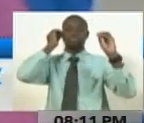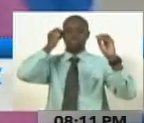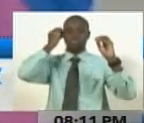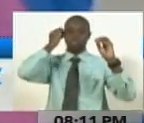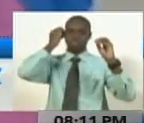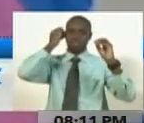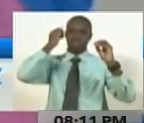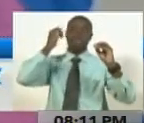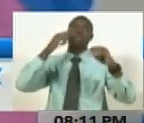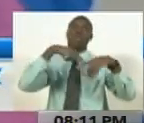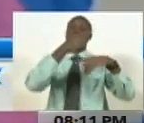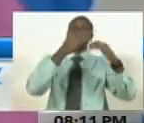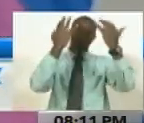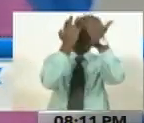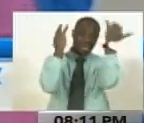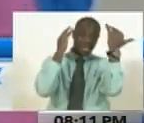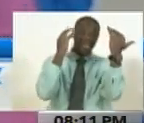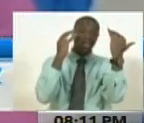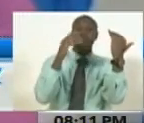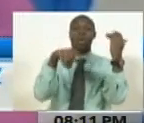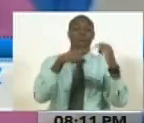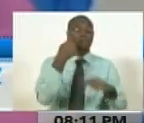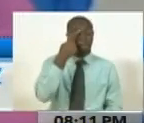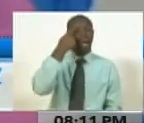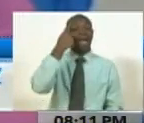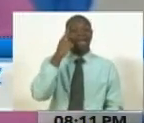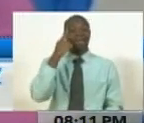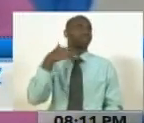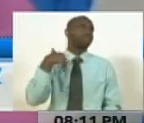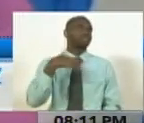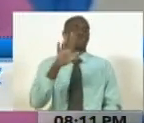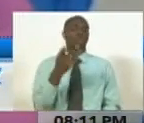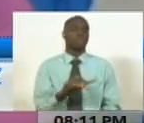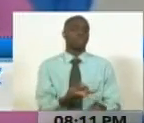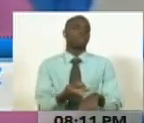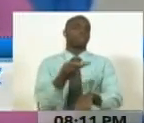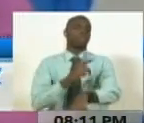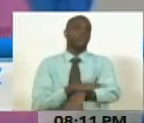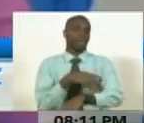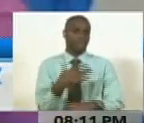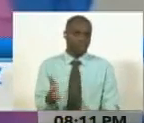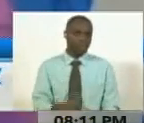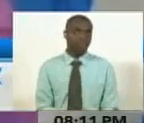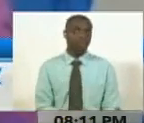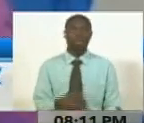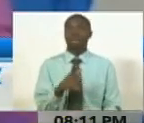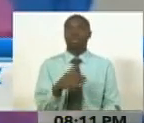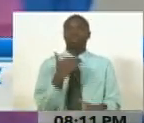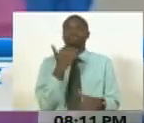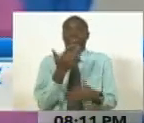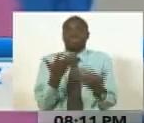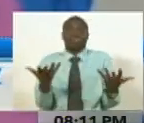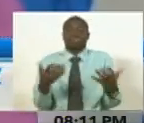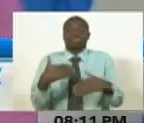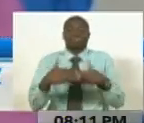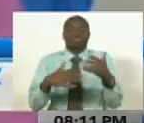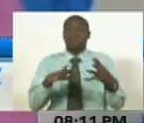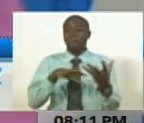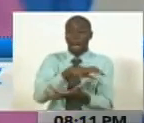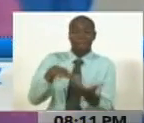bueno, también. Lo que pretenden es pensión, espera incluso